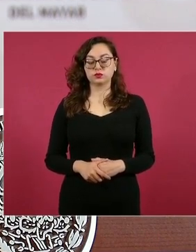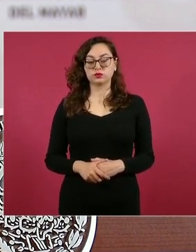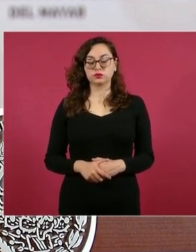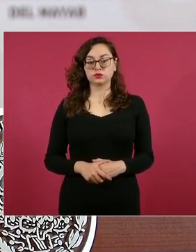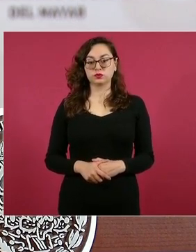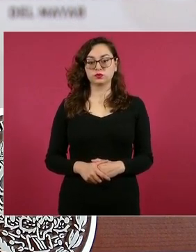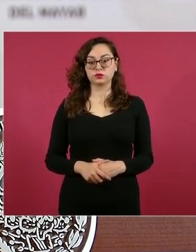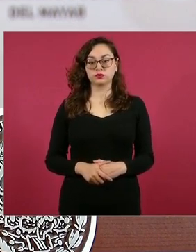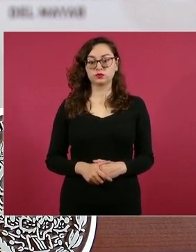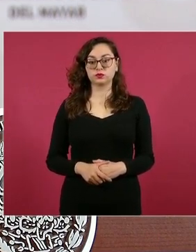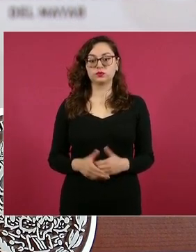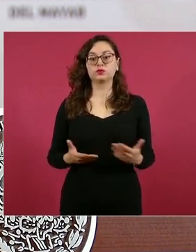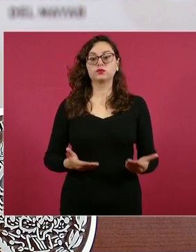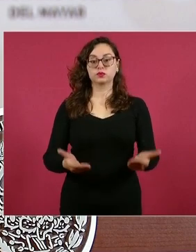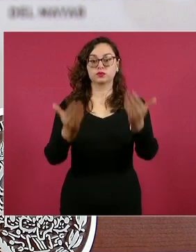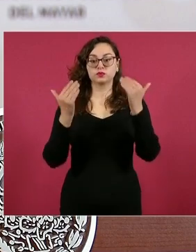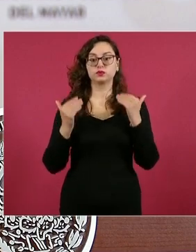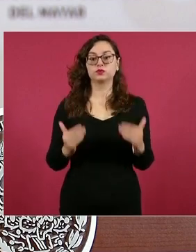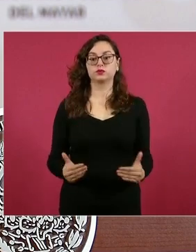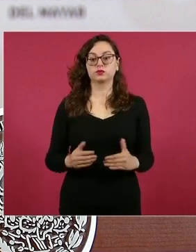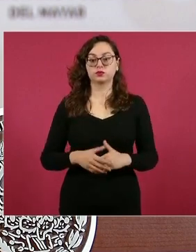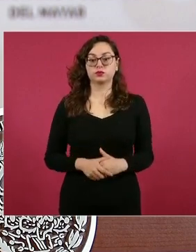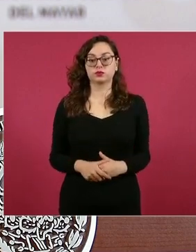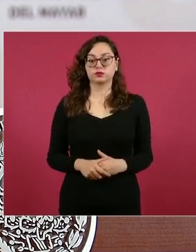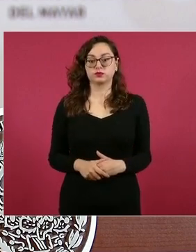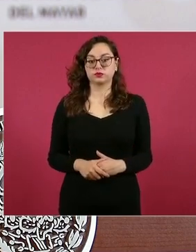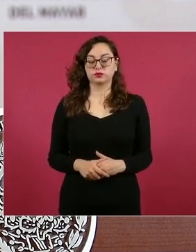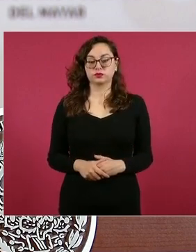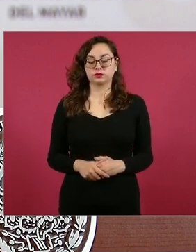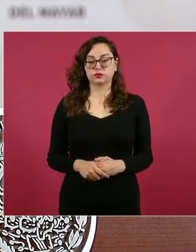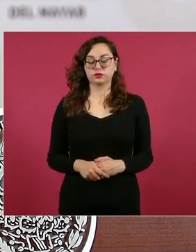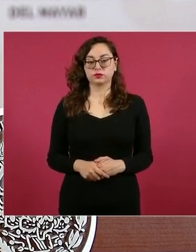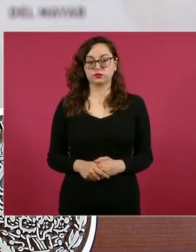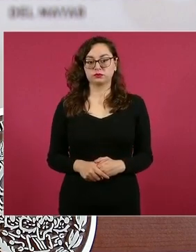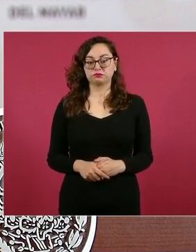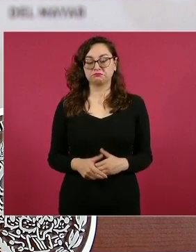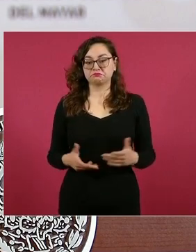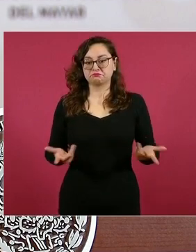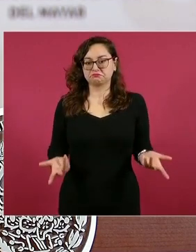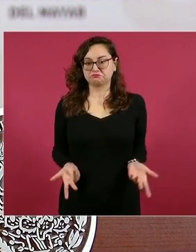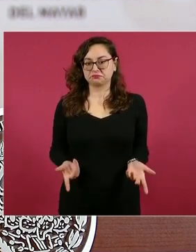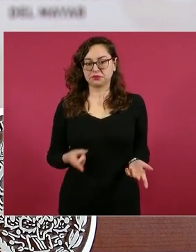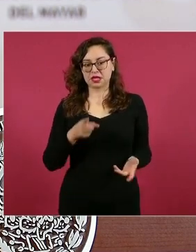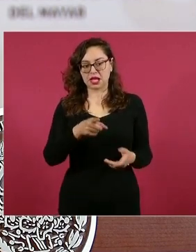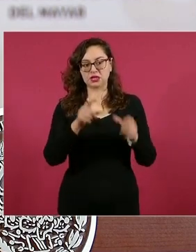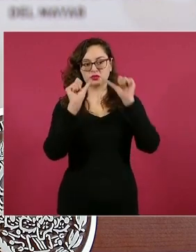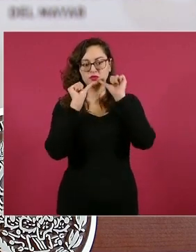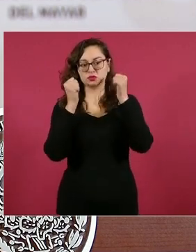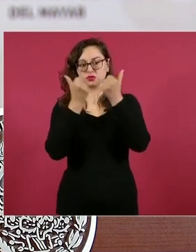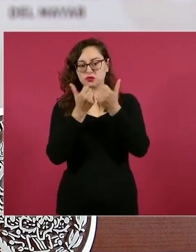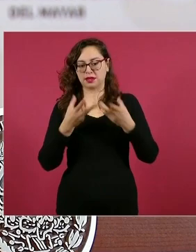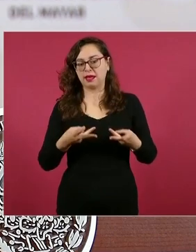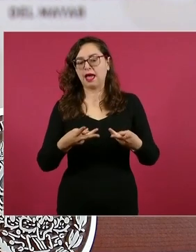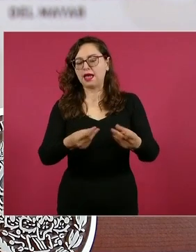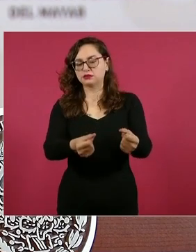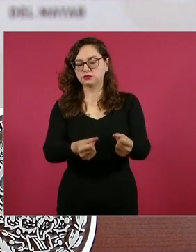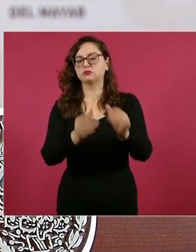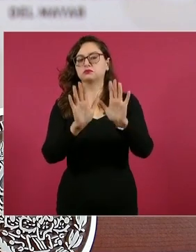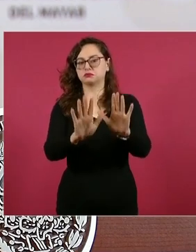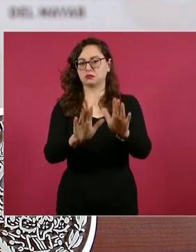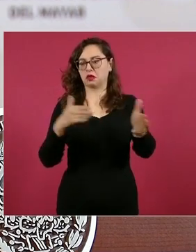ahora de los gastos hemos hablado hasta ahorita hasta ahora de